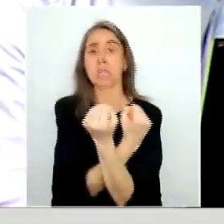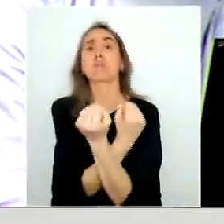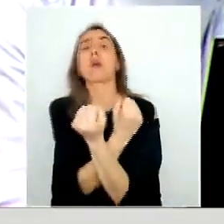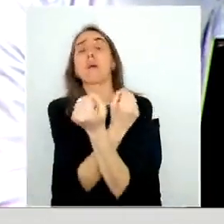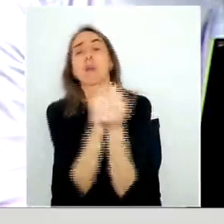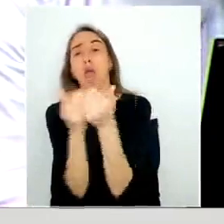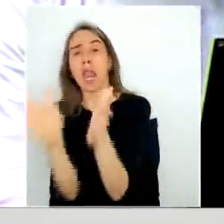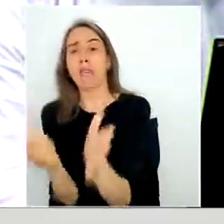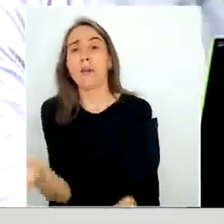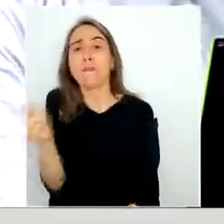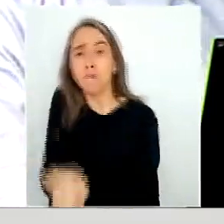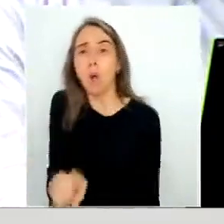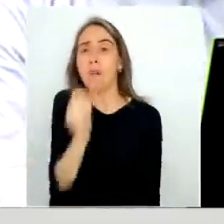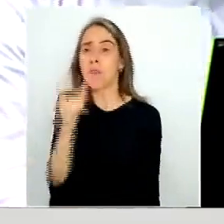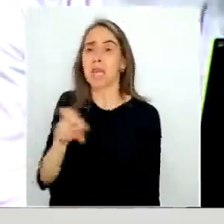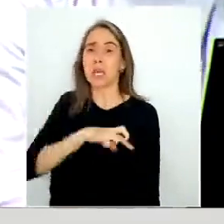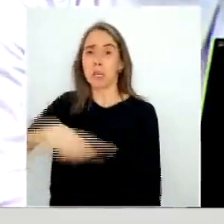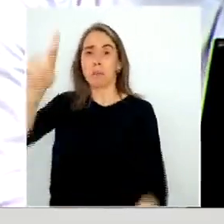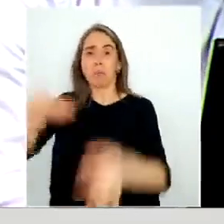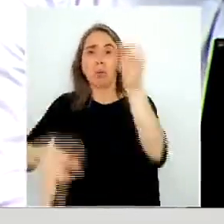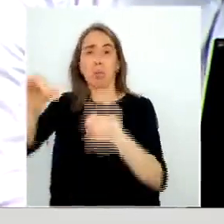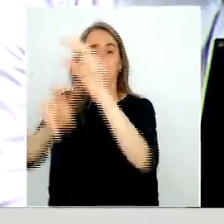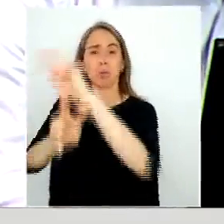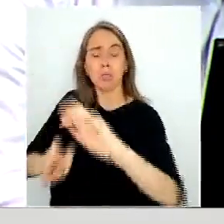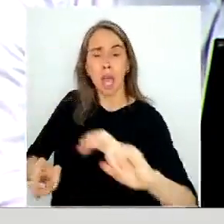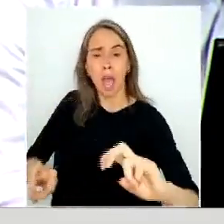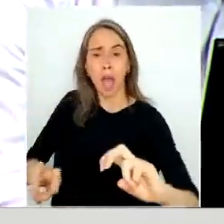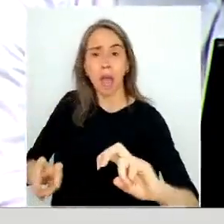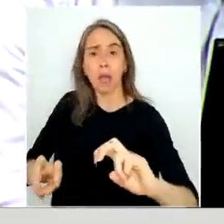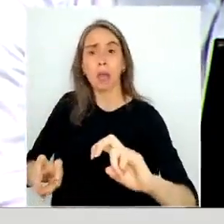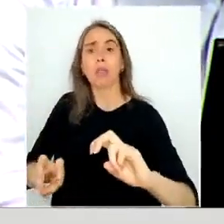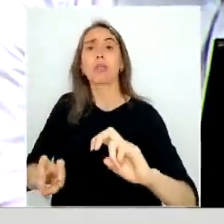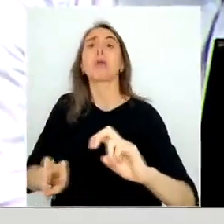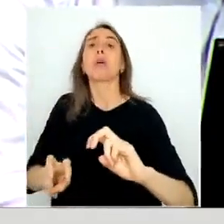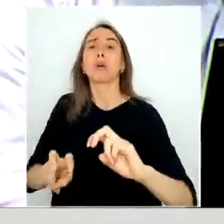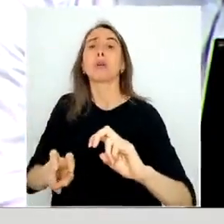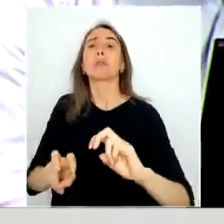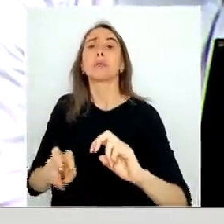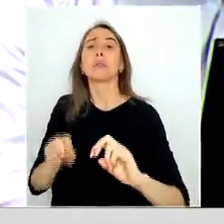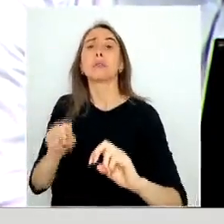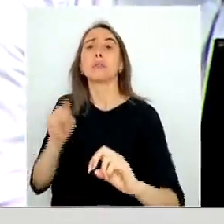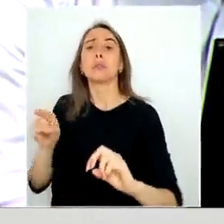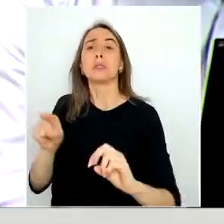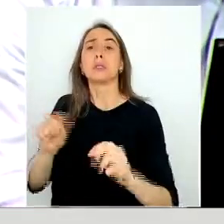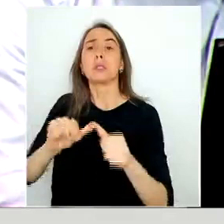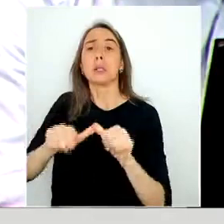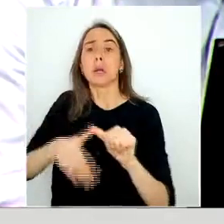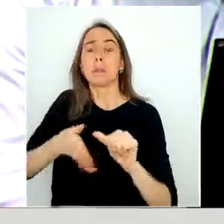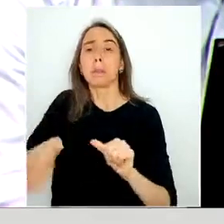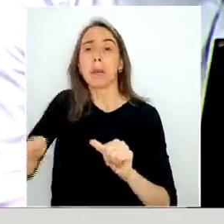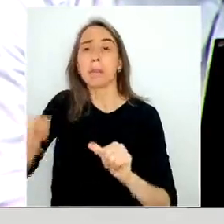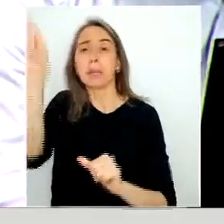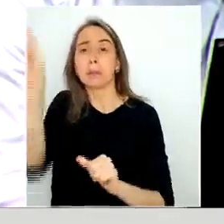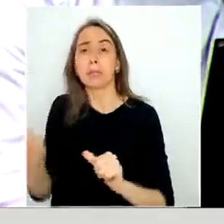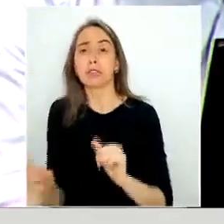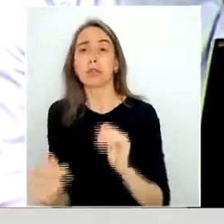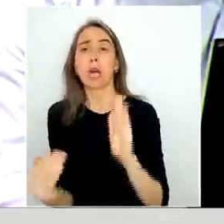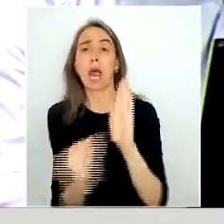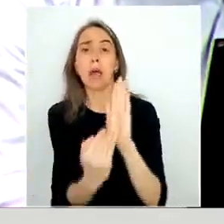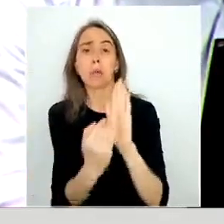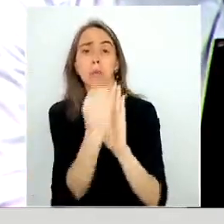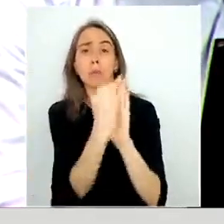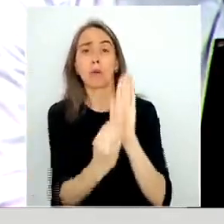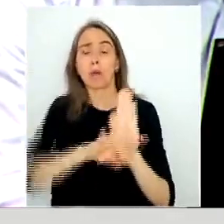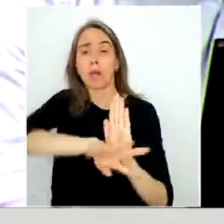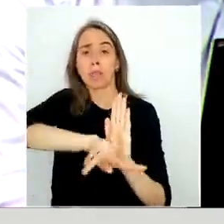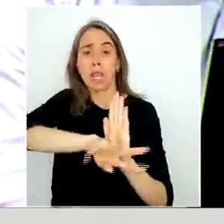tengan un correlato tengan una consecuencia respecto de su permanente adhesión a los patrones delincuenciales y por